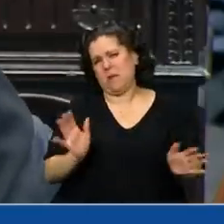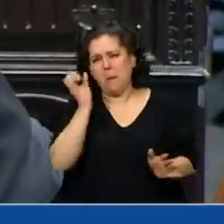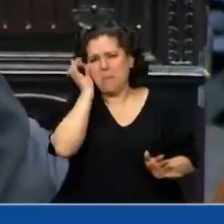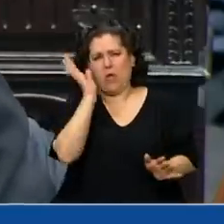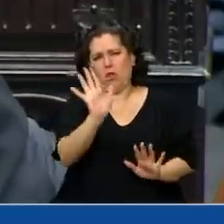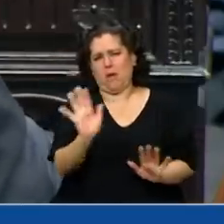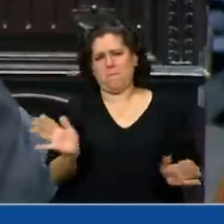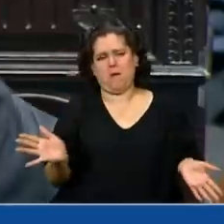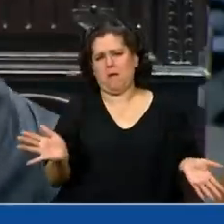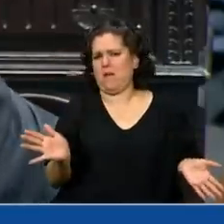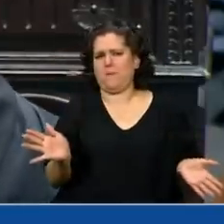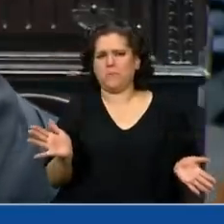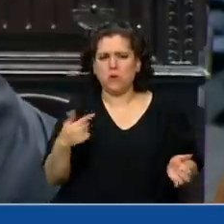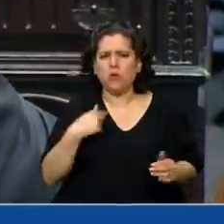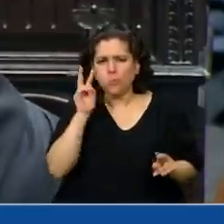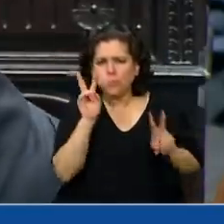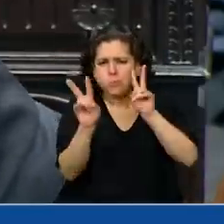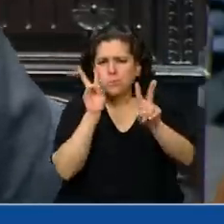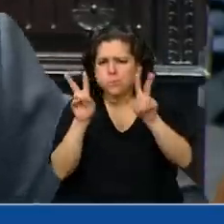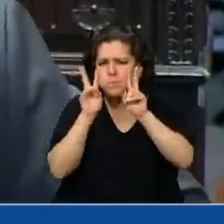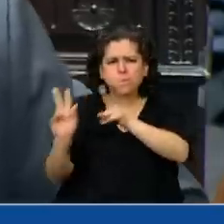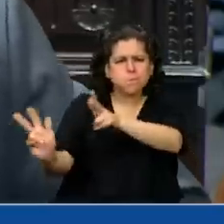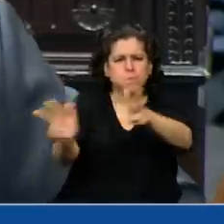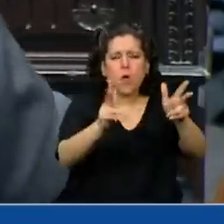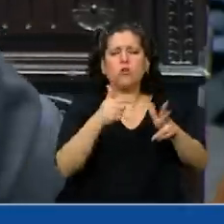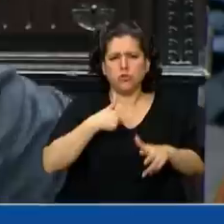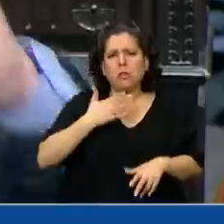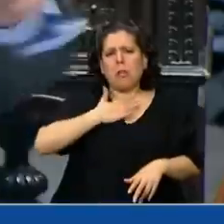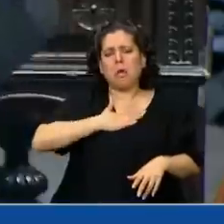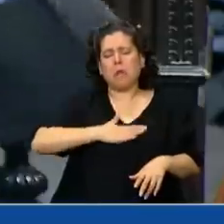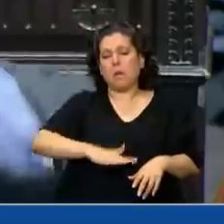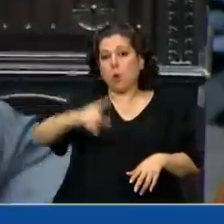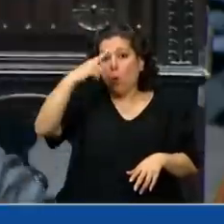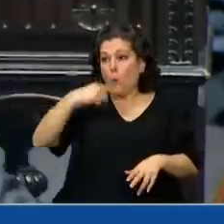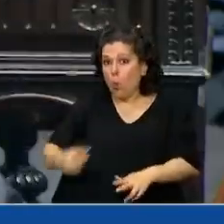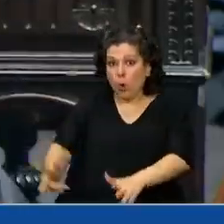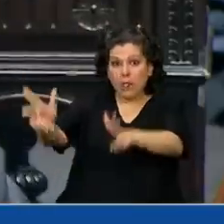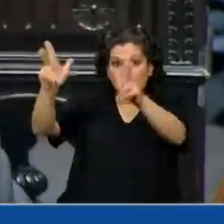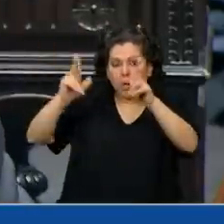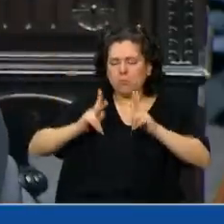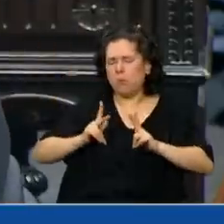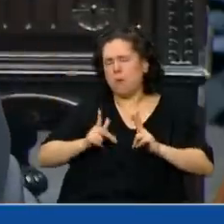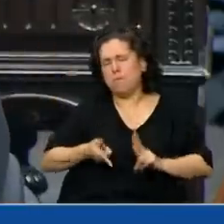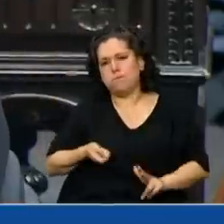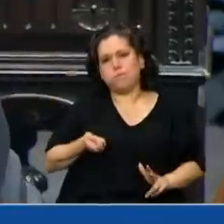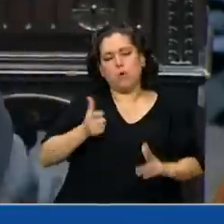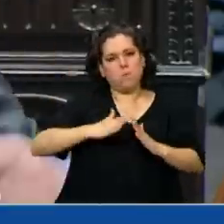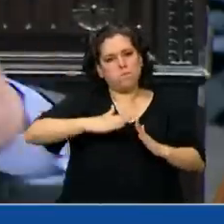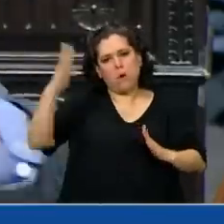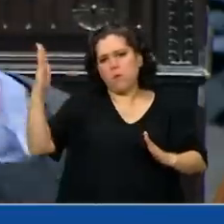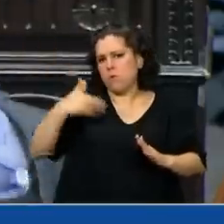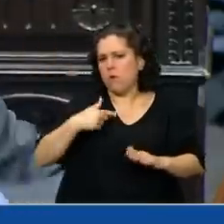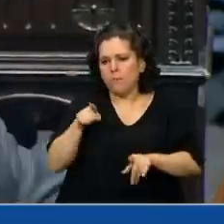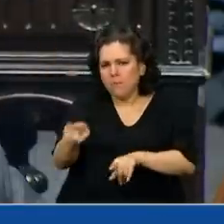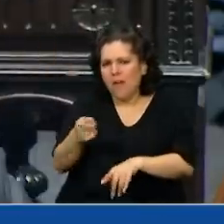Perdónenme, lo he escuchado y estaba mucho más sereno, pero lo último que escuché es el